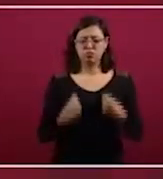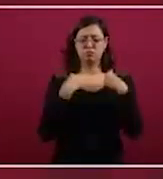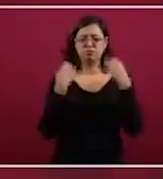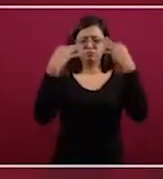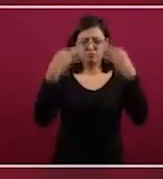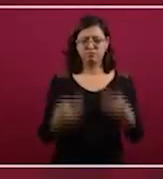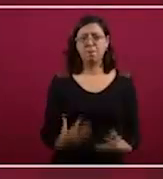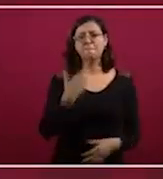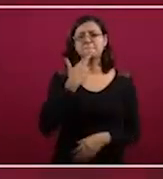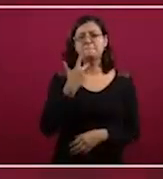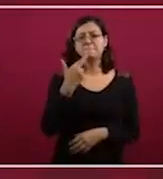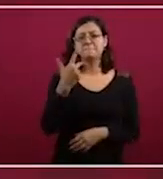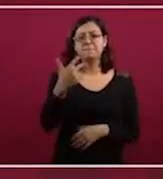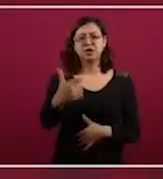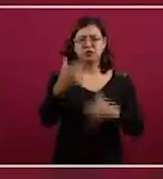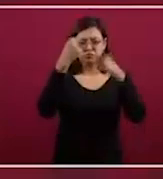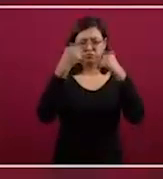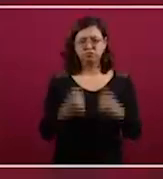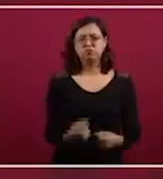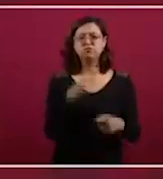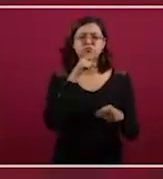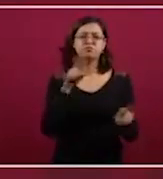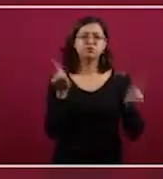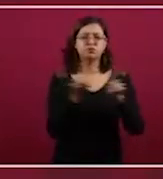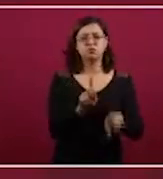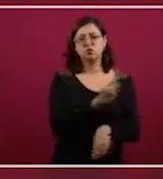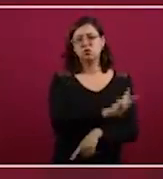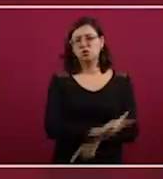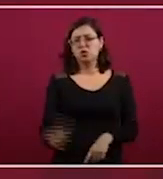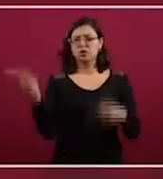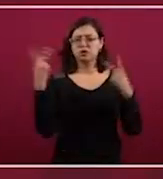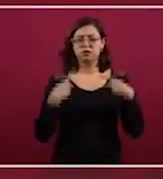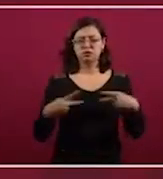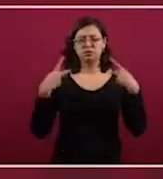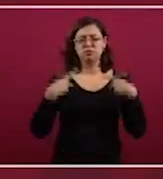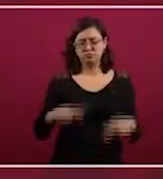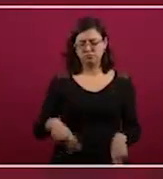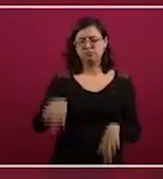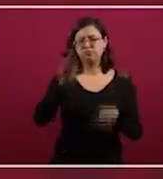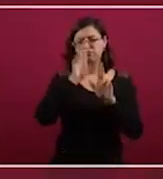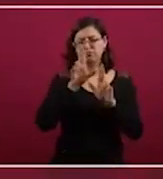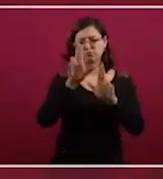de vida y dignidad de todas las personas,